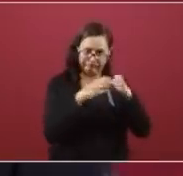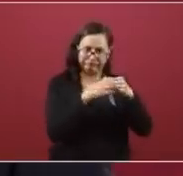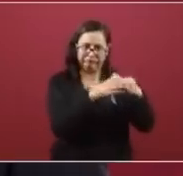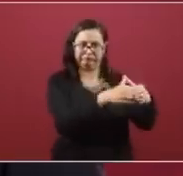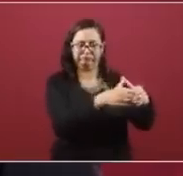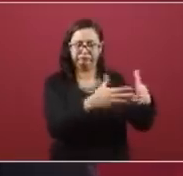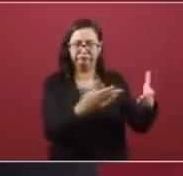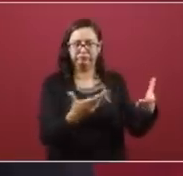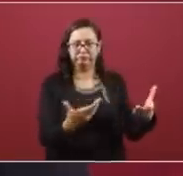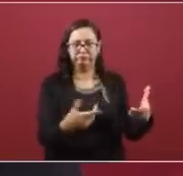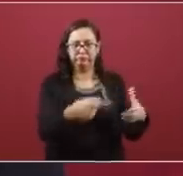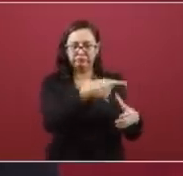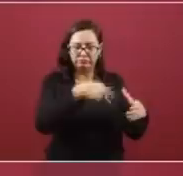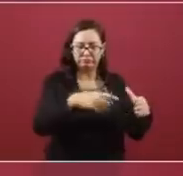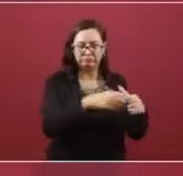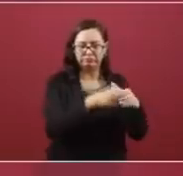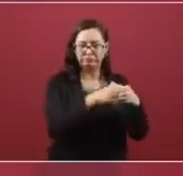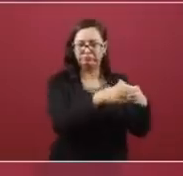que no son